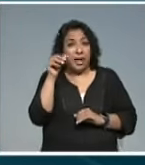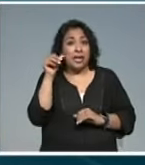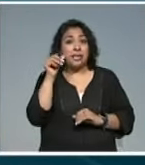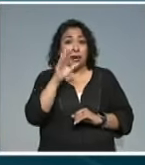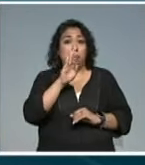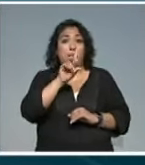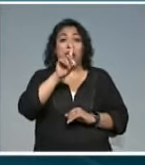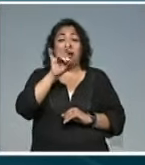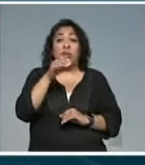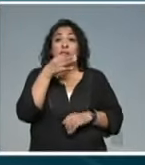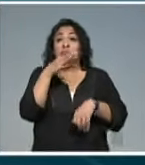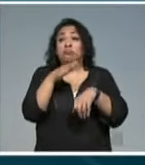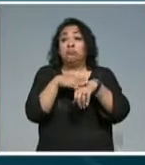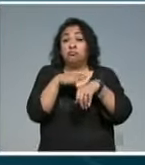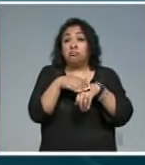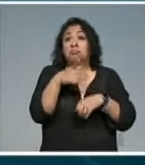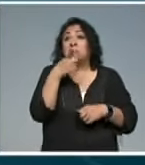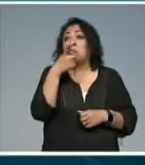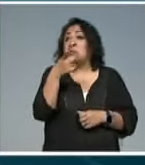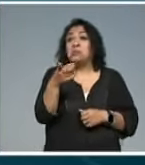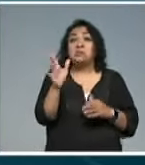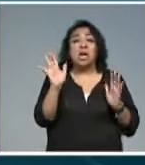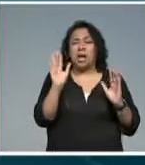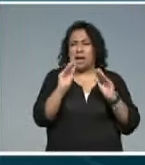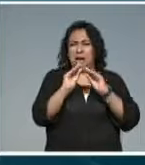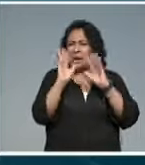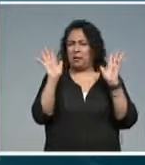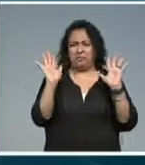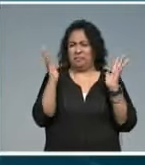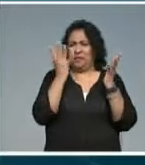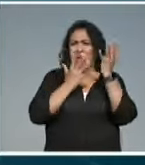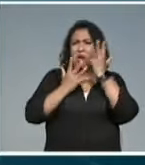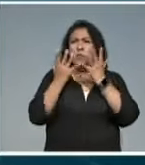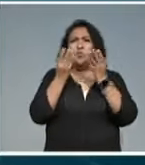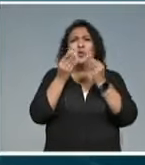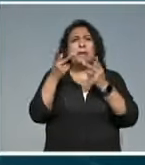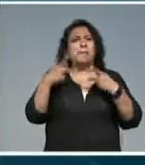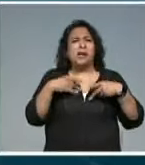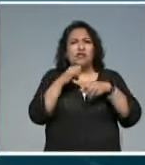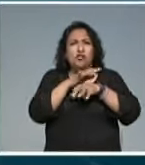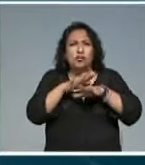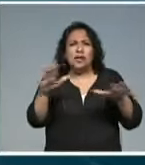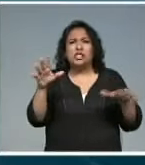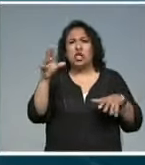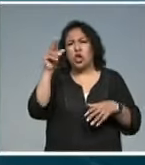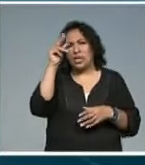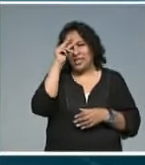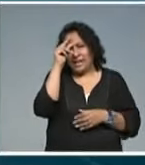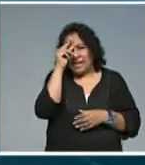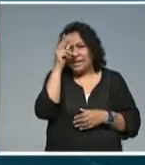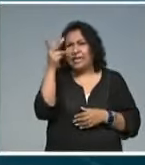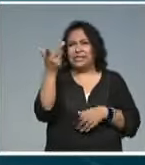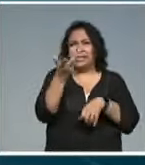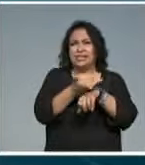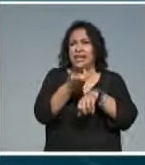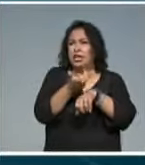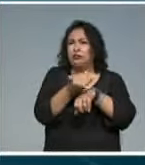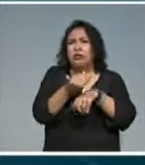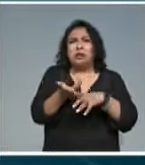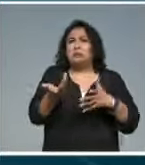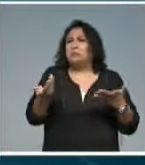Joe Biden en una declaración señaló que no quedaba muy claro y que muchos de los informantes o analistas de inteligencia de los Estados